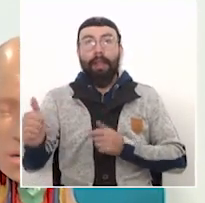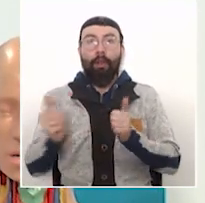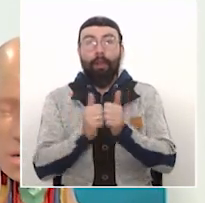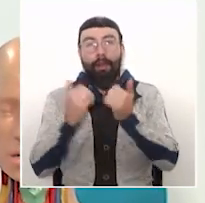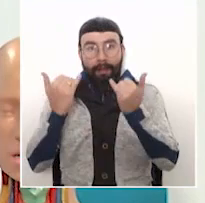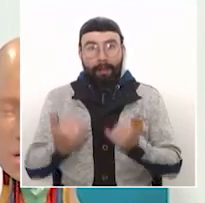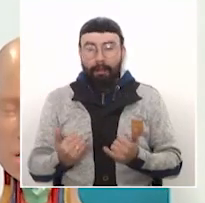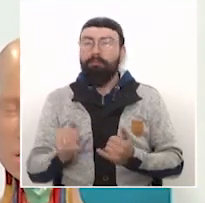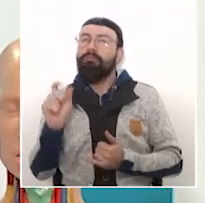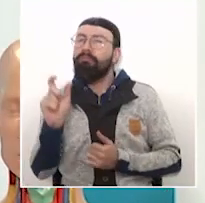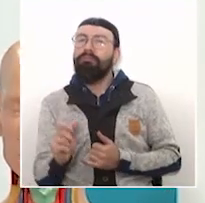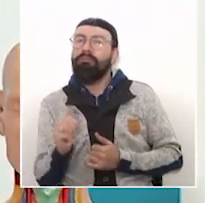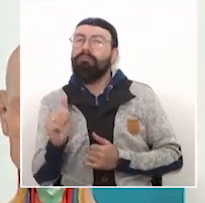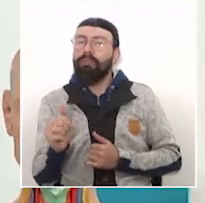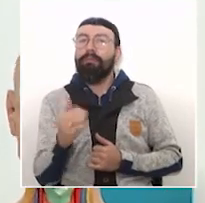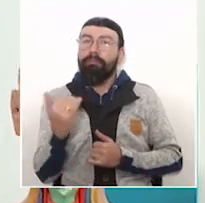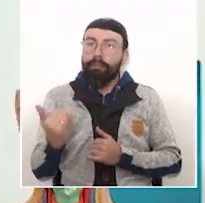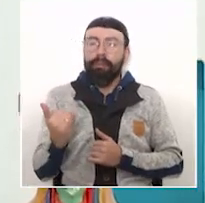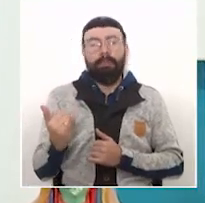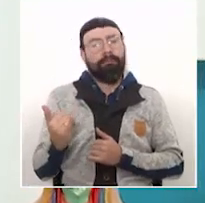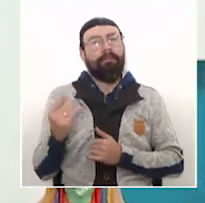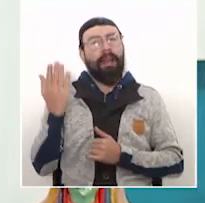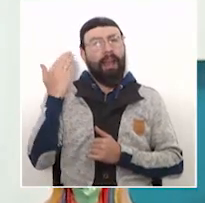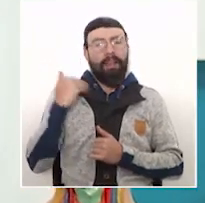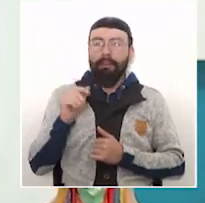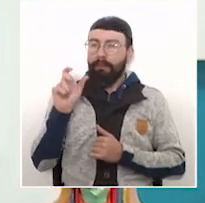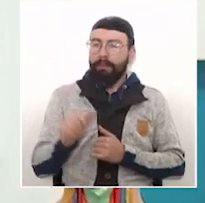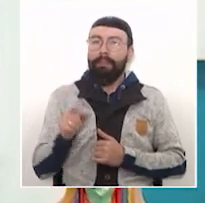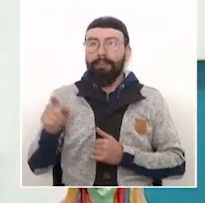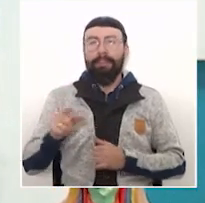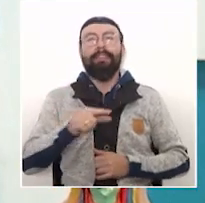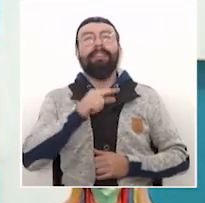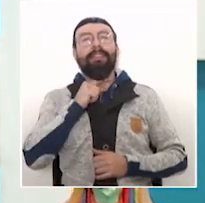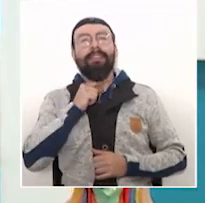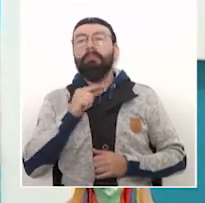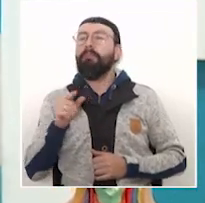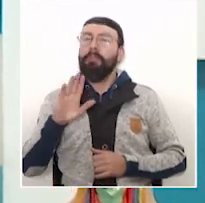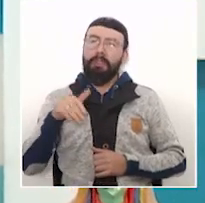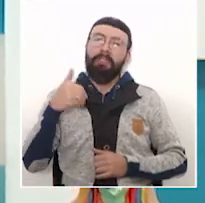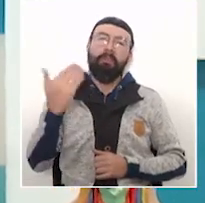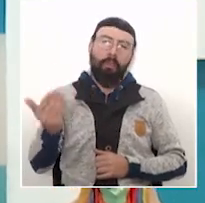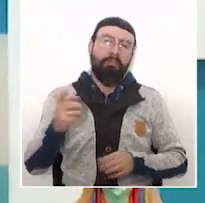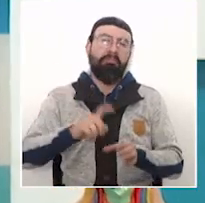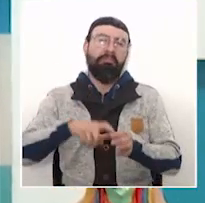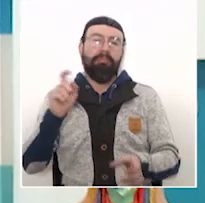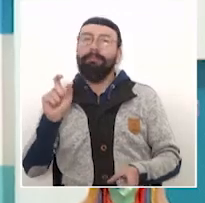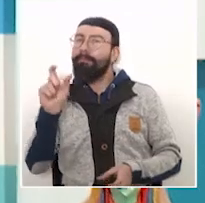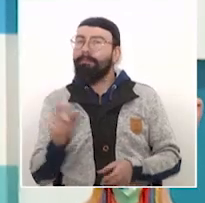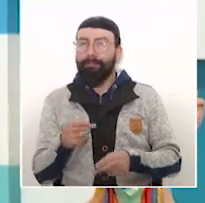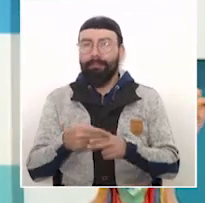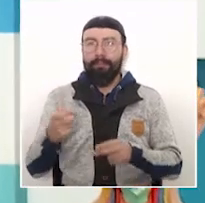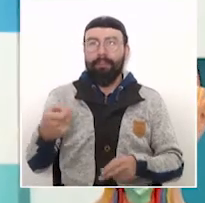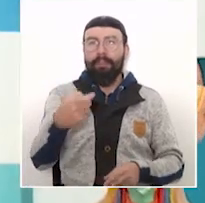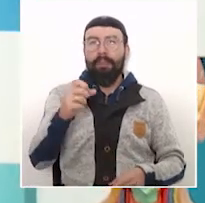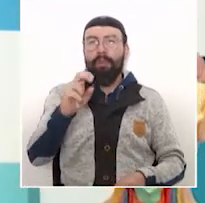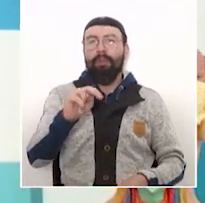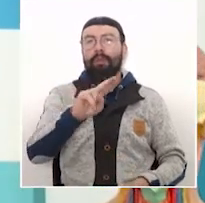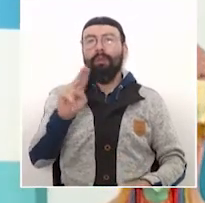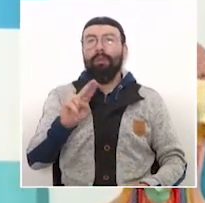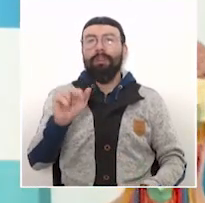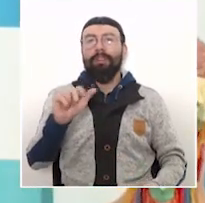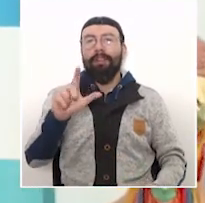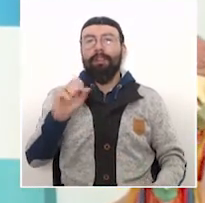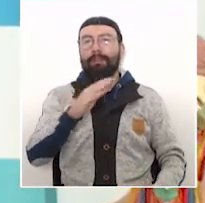una persona que en su momento fue sacerdote y posteriormente se retiró, que es Gonzalo Gallo. Qué bueno